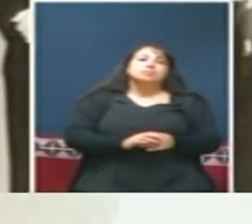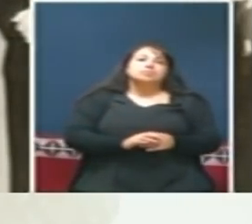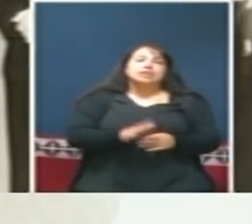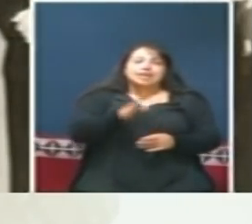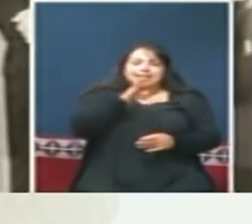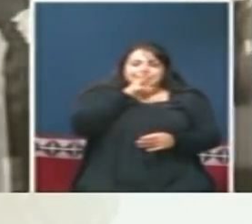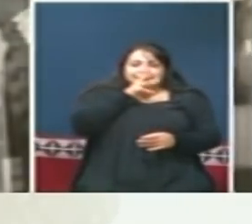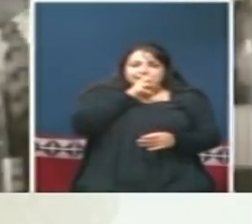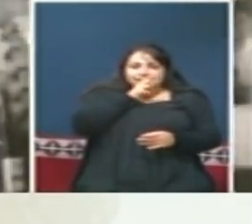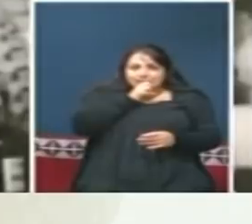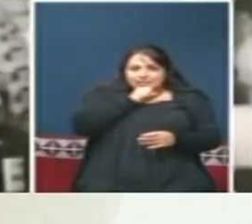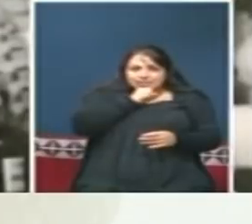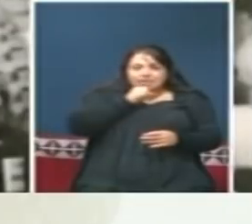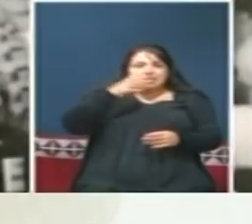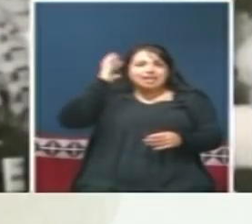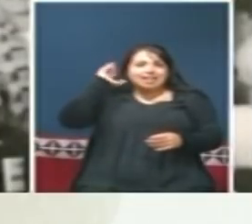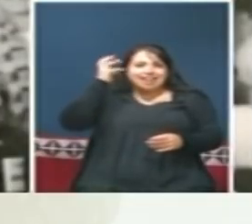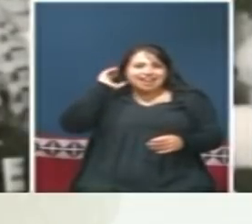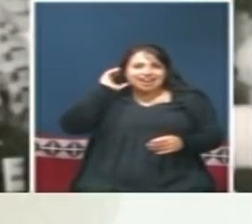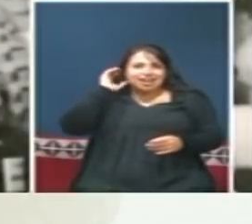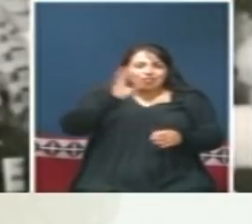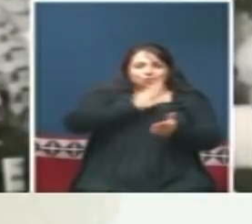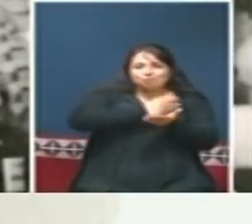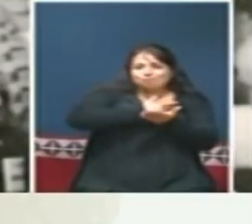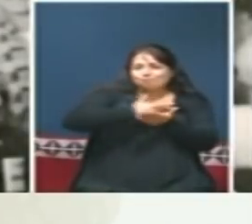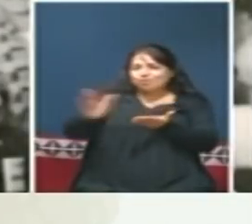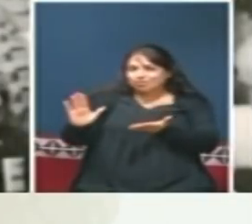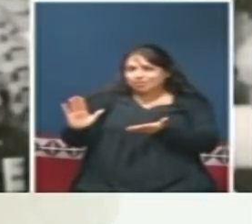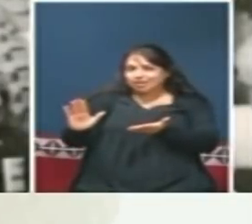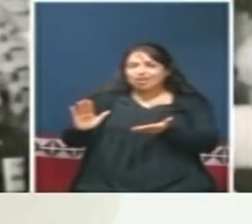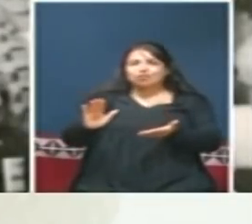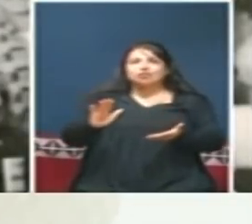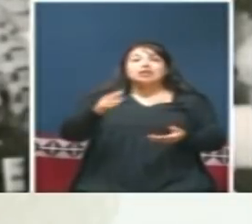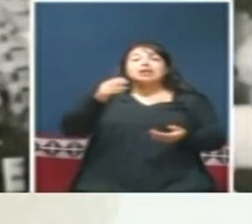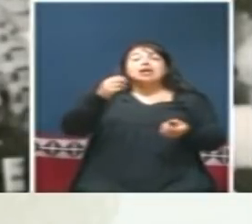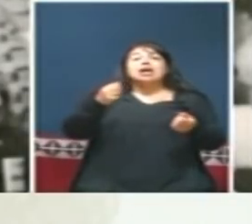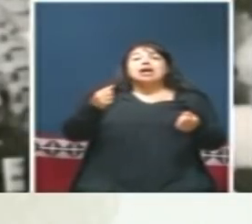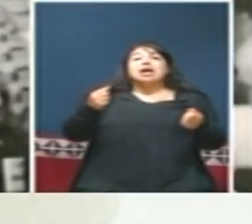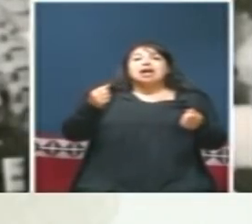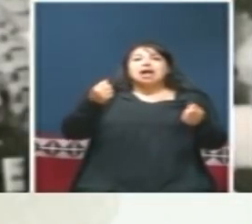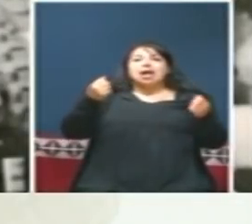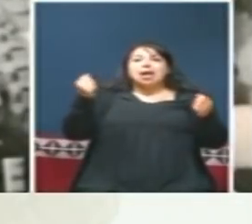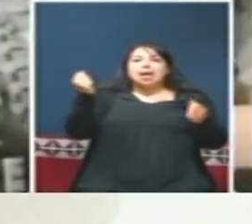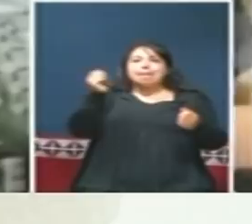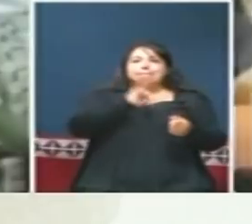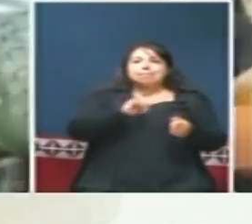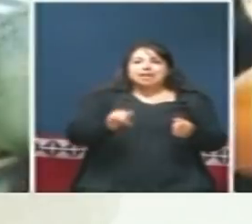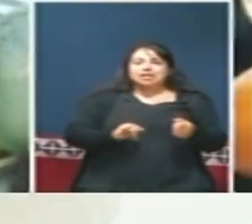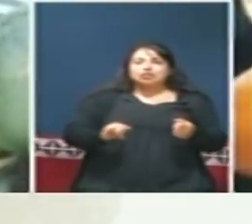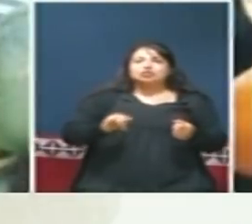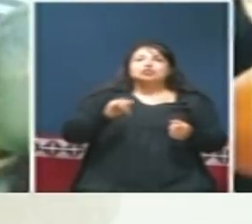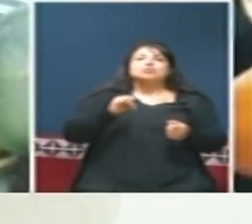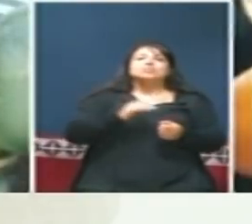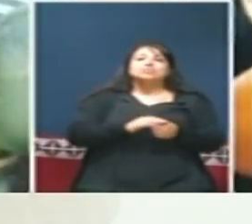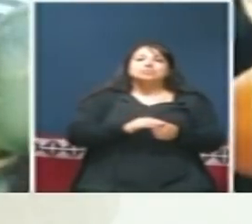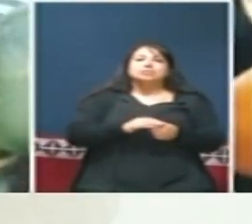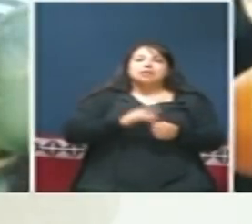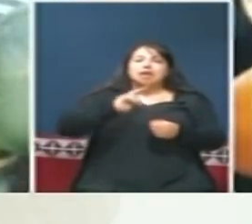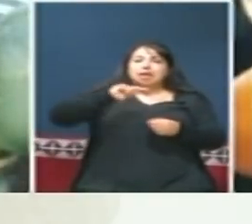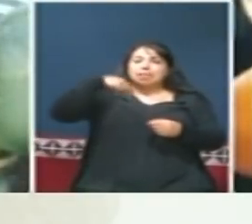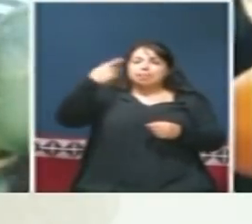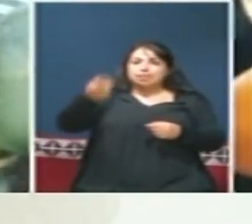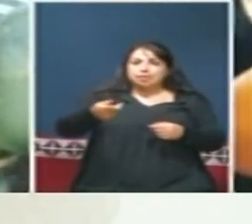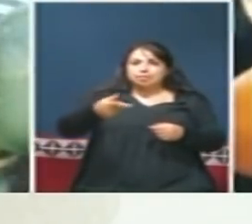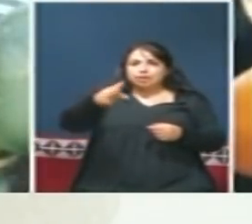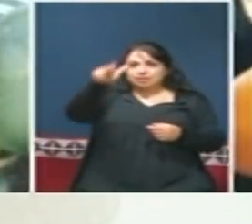Acallada sus misas radiales en dos ocasiones, en marzo de 1976, después del golpe militar, la